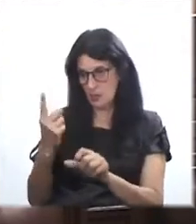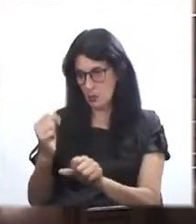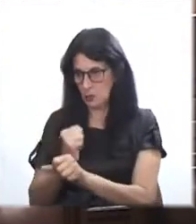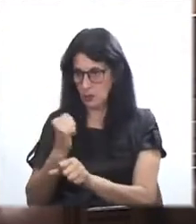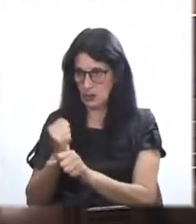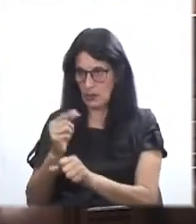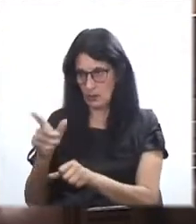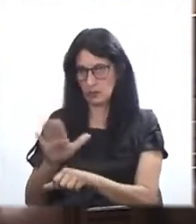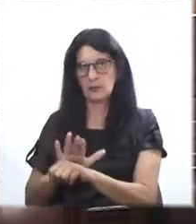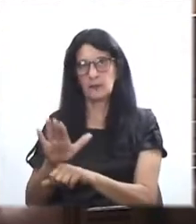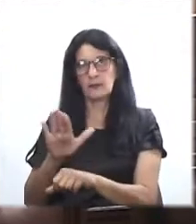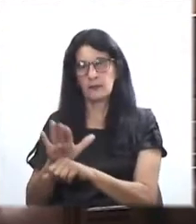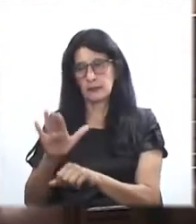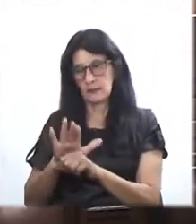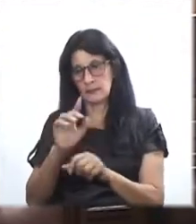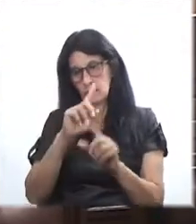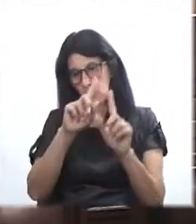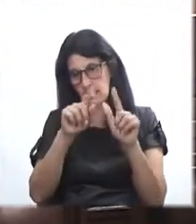lo felicito al PIC-CNT,